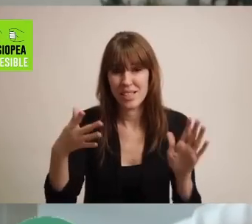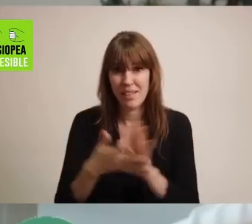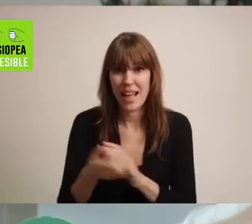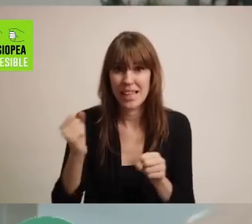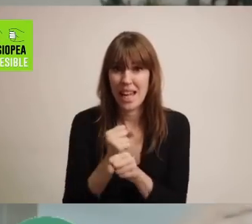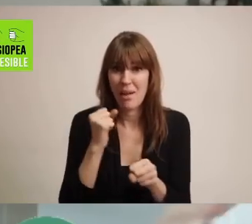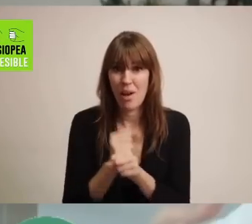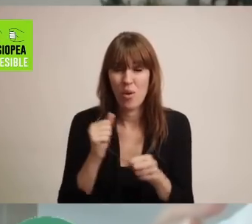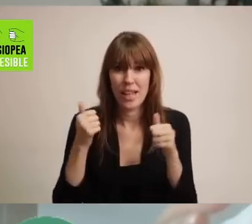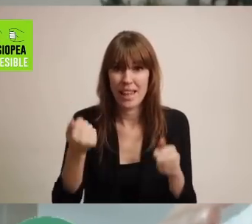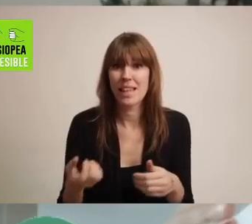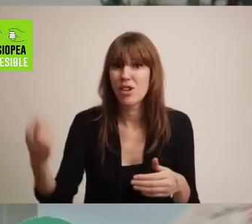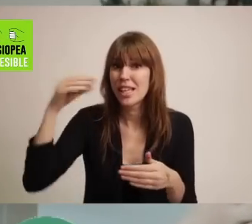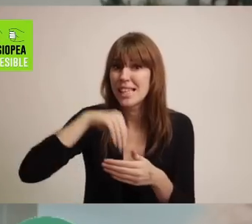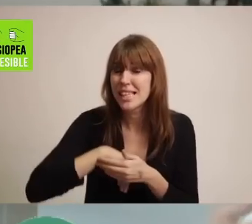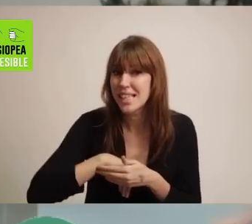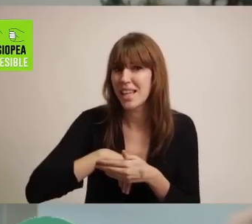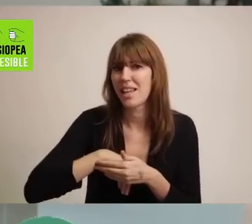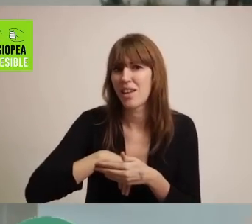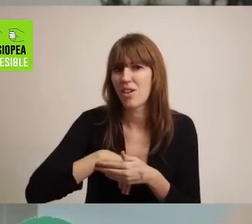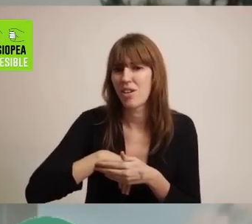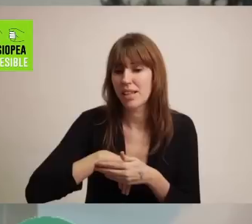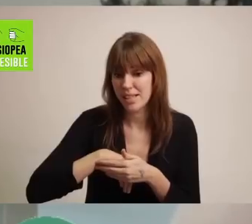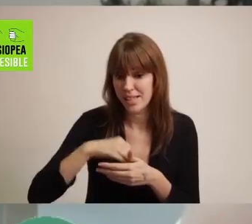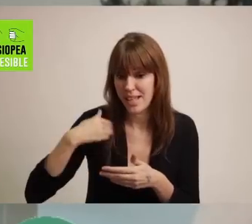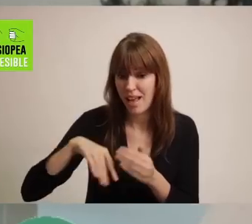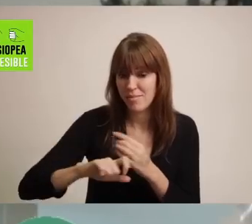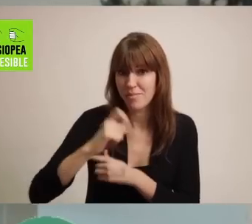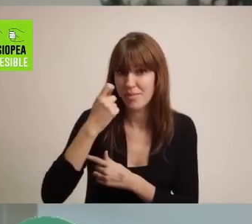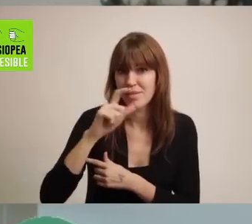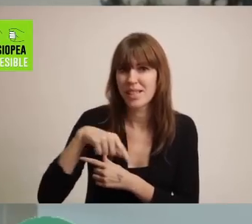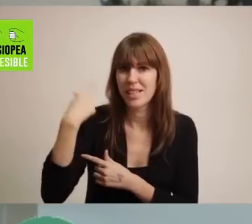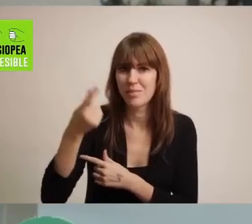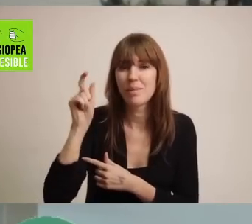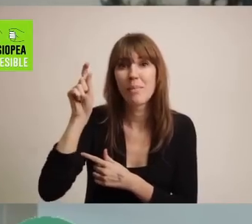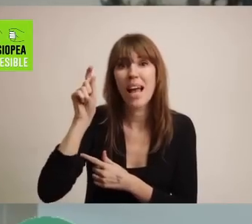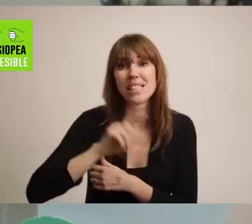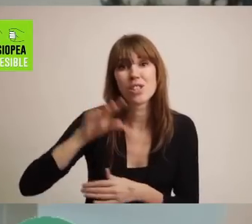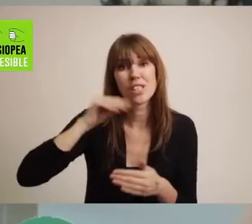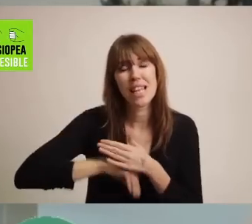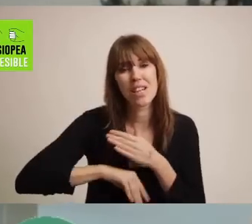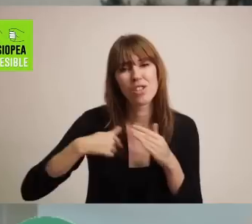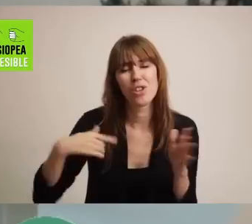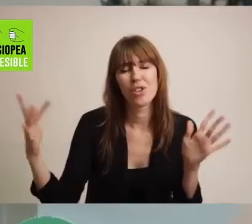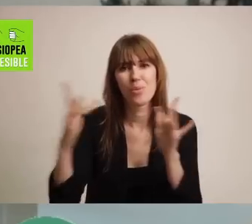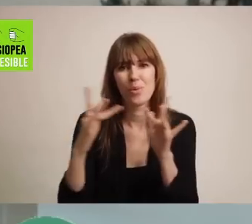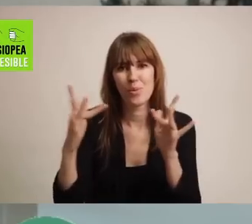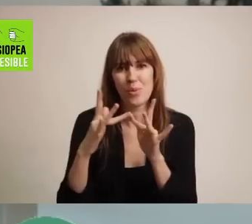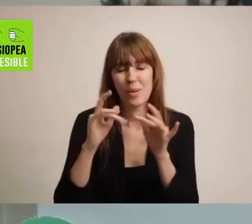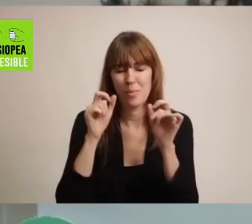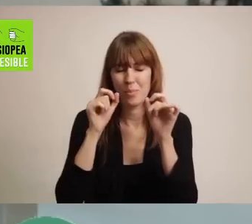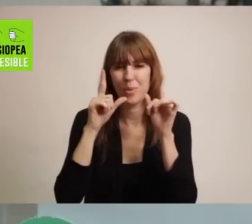trabajo iniciático interior. Y entonces conectábamos con nuestro maestro interno, se despertaba